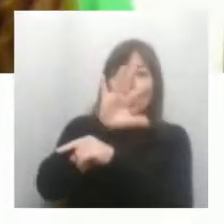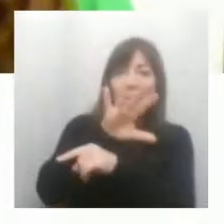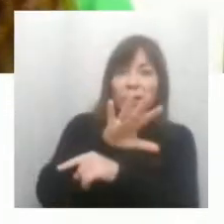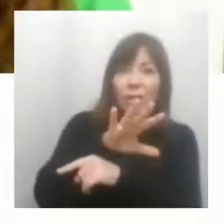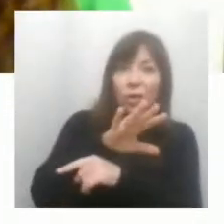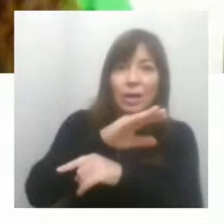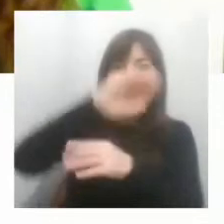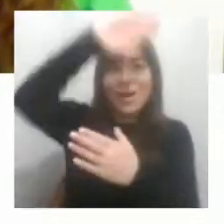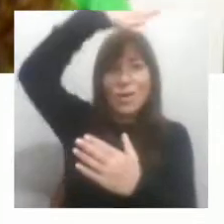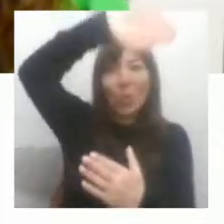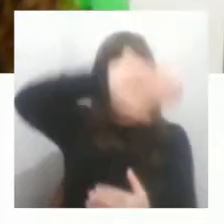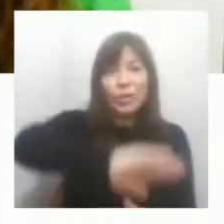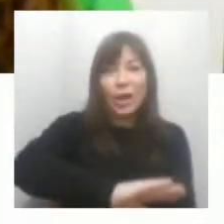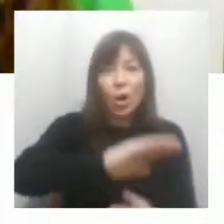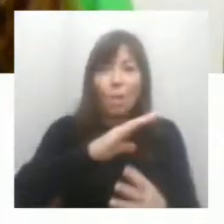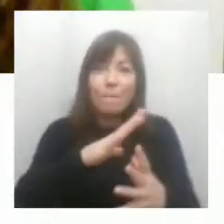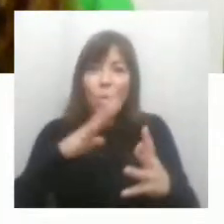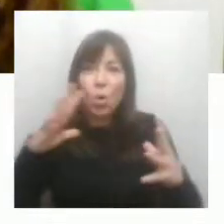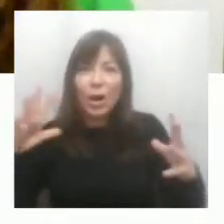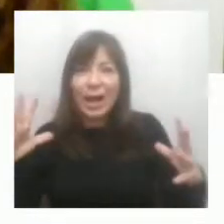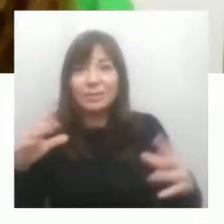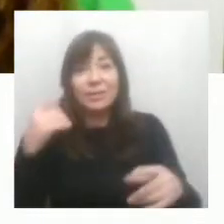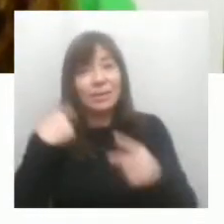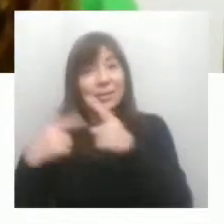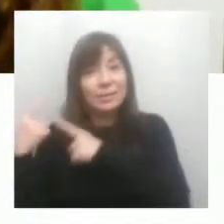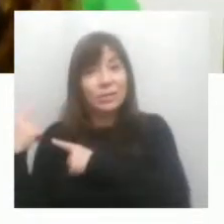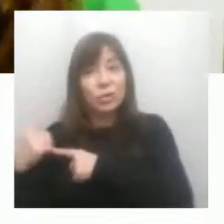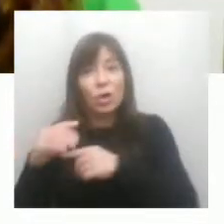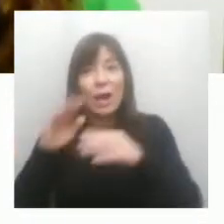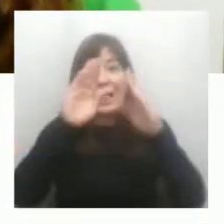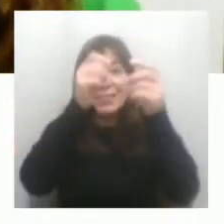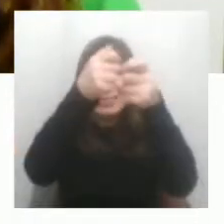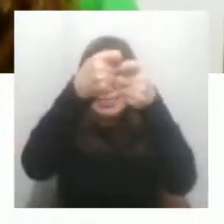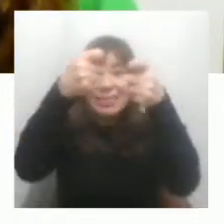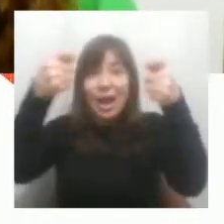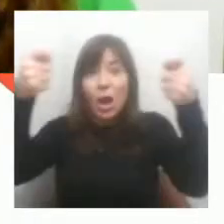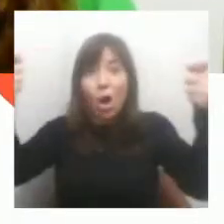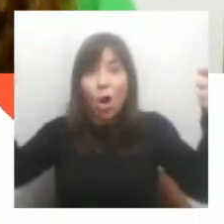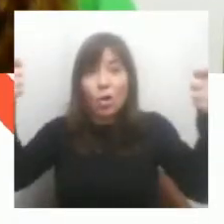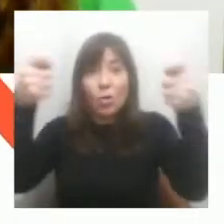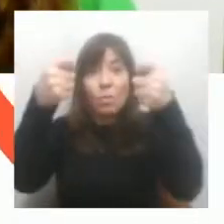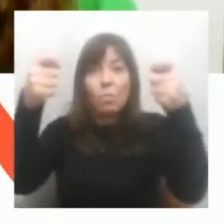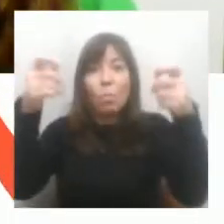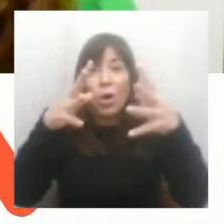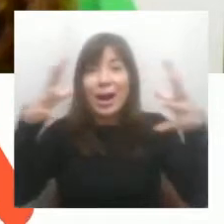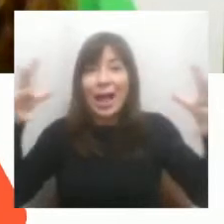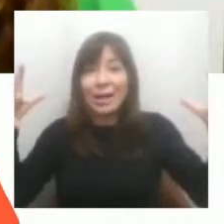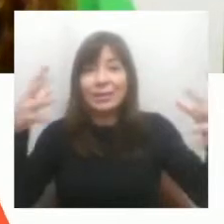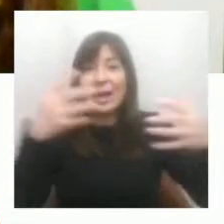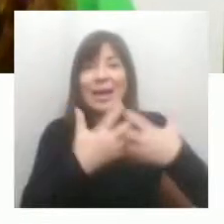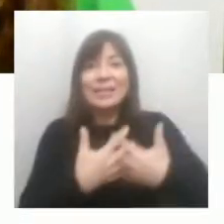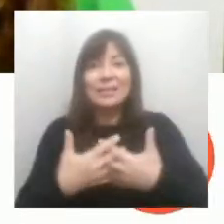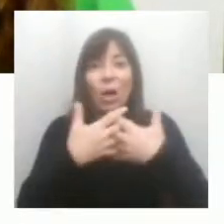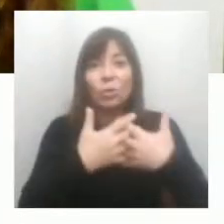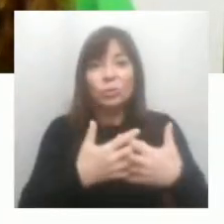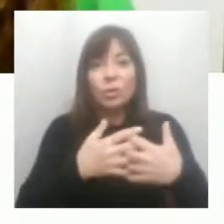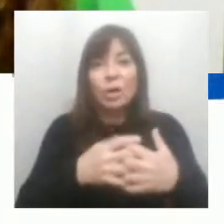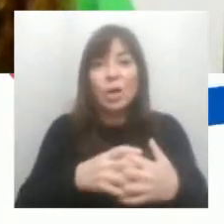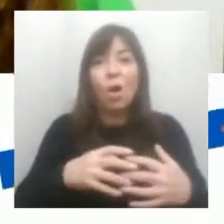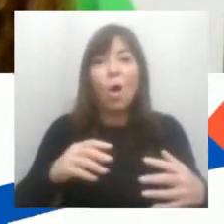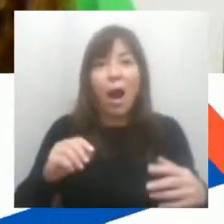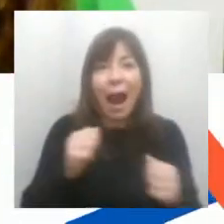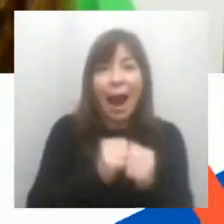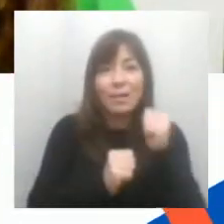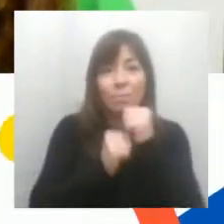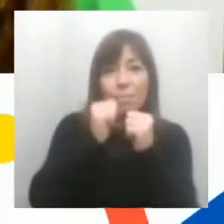gigantesco. Te voy a contar esta historia, porque es un telón tan grande, que en Estados Unidos se estaba armando, se armó para revisarlo, y